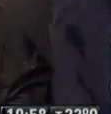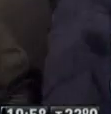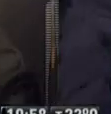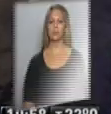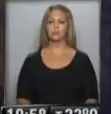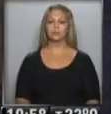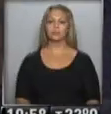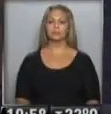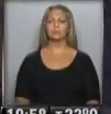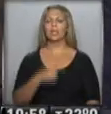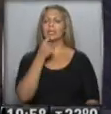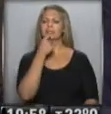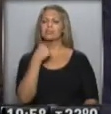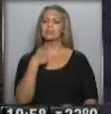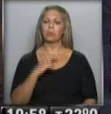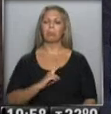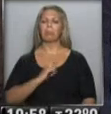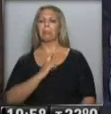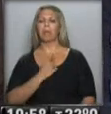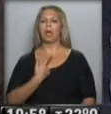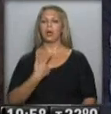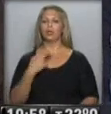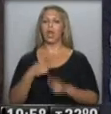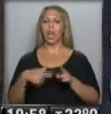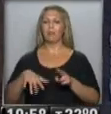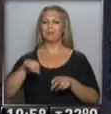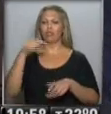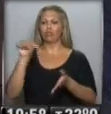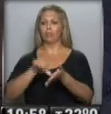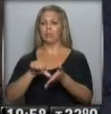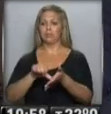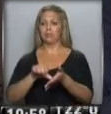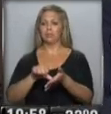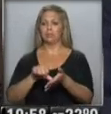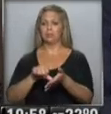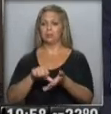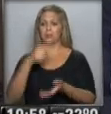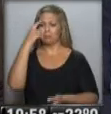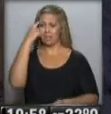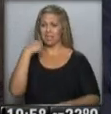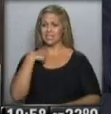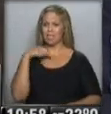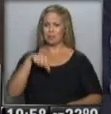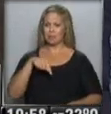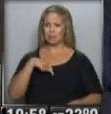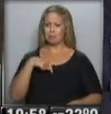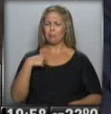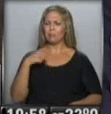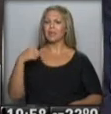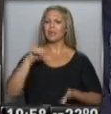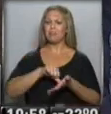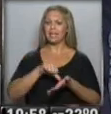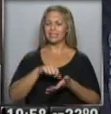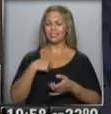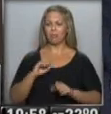si yo me agrando en las plazas extranjeras, imagínese lo que me voy a agrandar en el ring de mi propia casa, en el propio patio